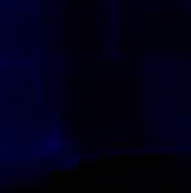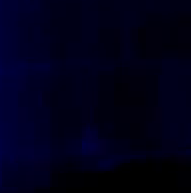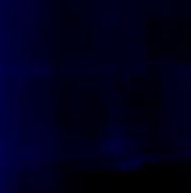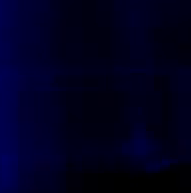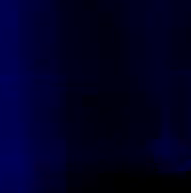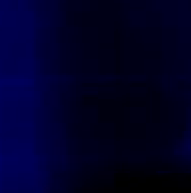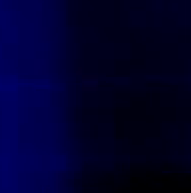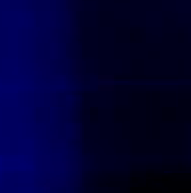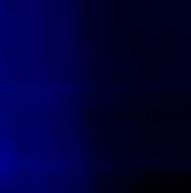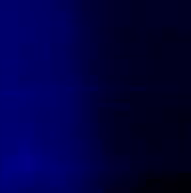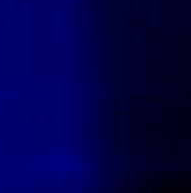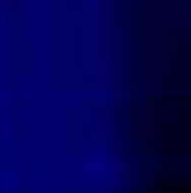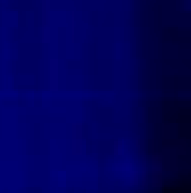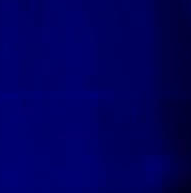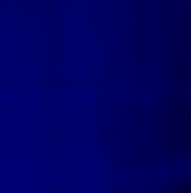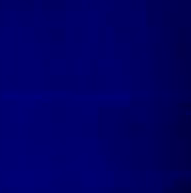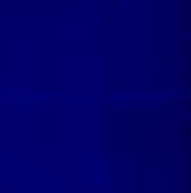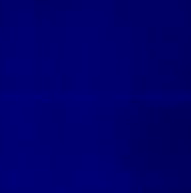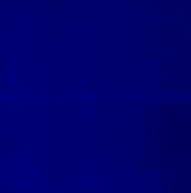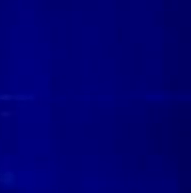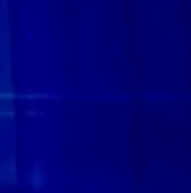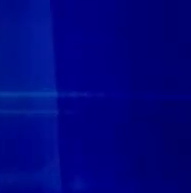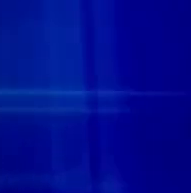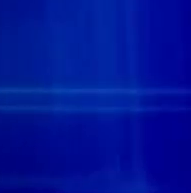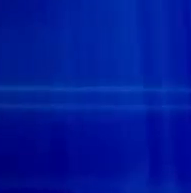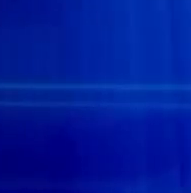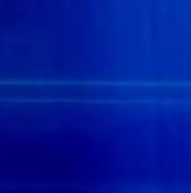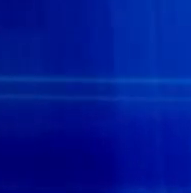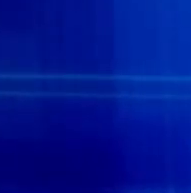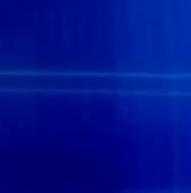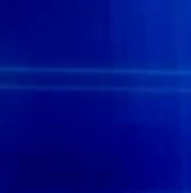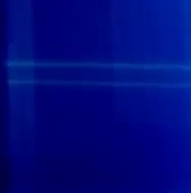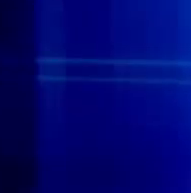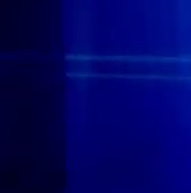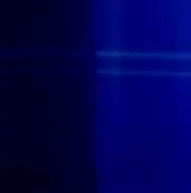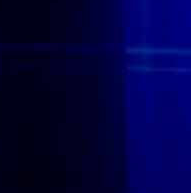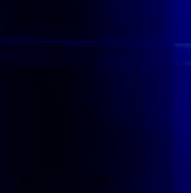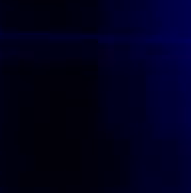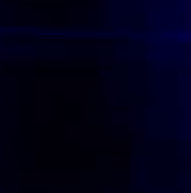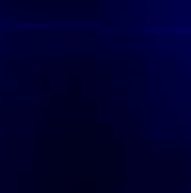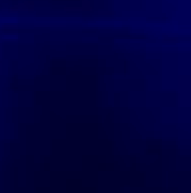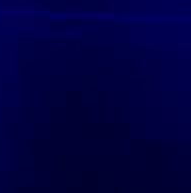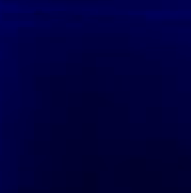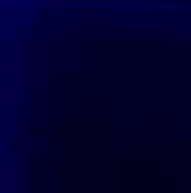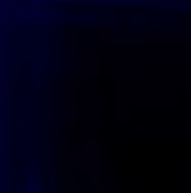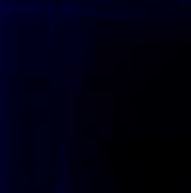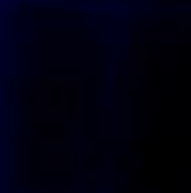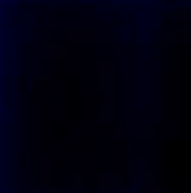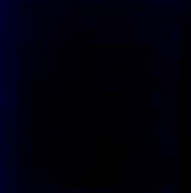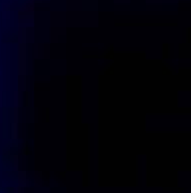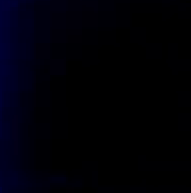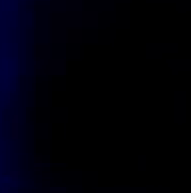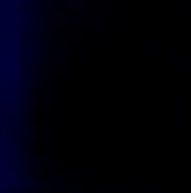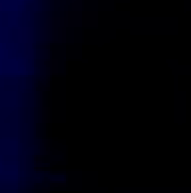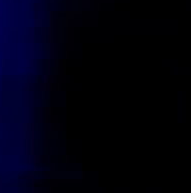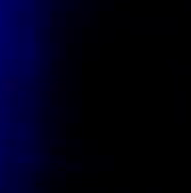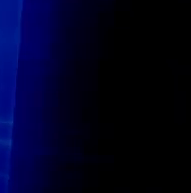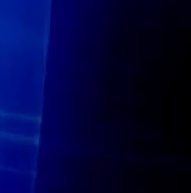y entonces vamos a comprobar cuál es la voluntad de Dios, la del atrio, la del lugar santo y la del lugar santísimo,